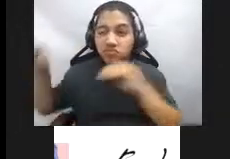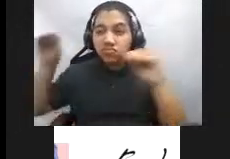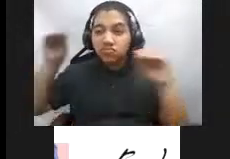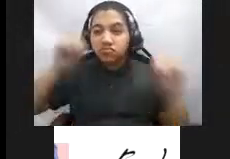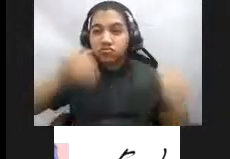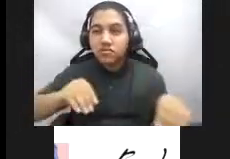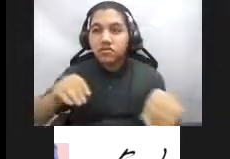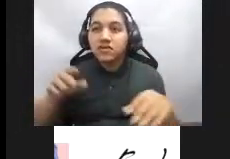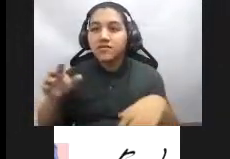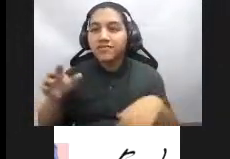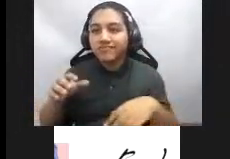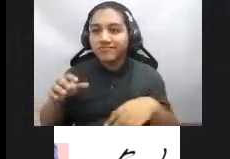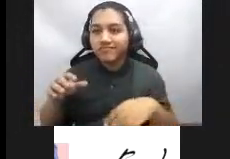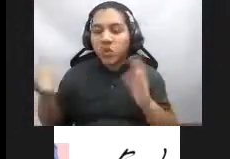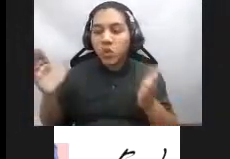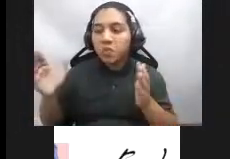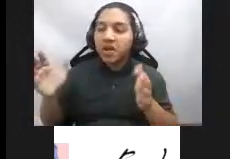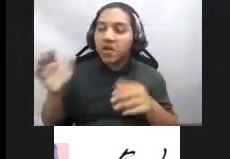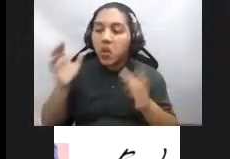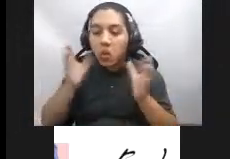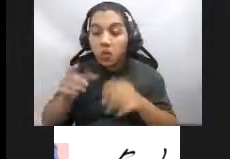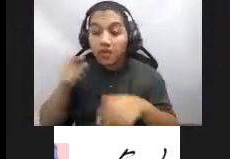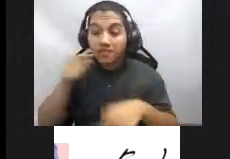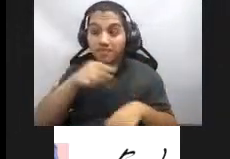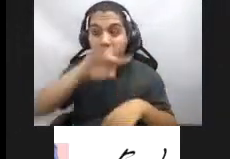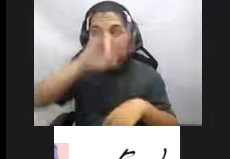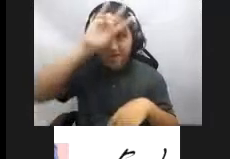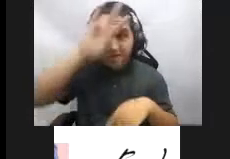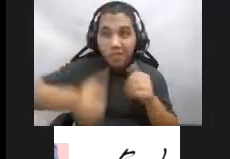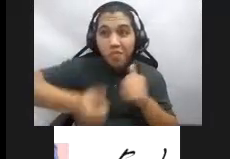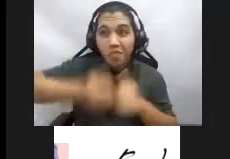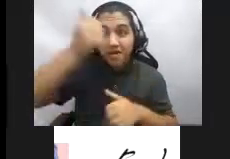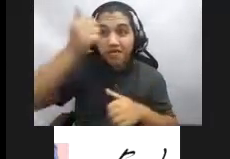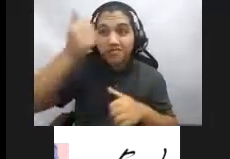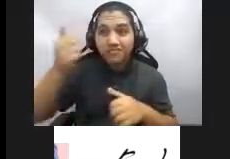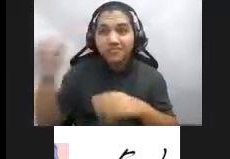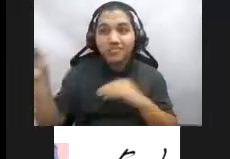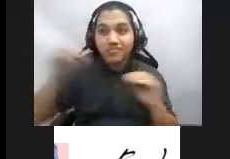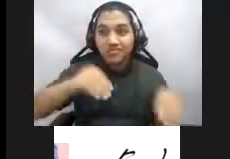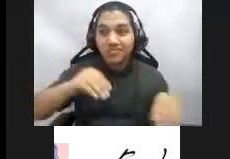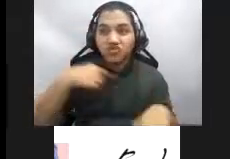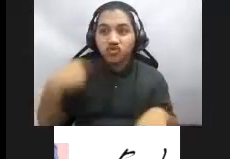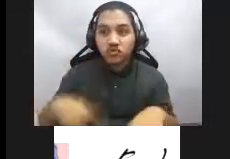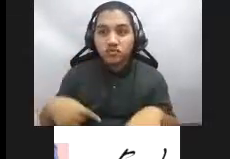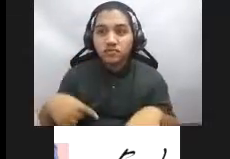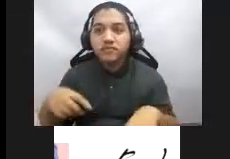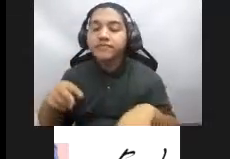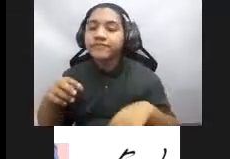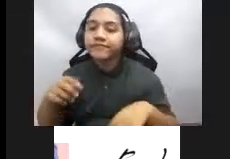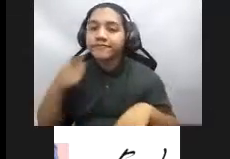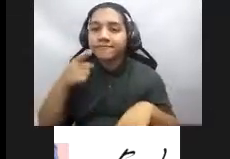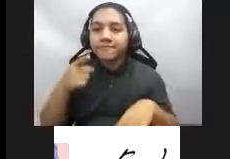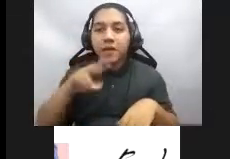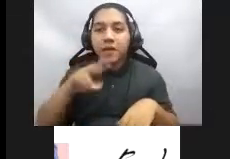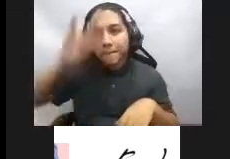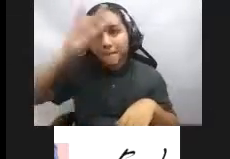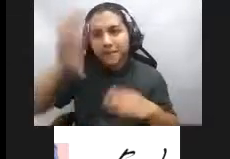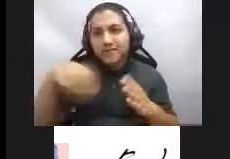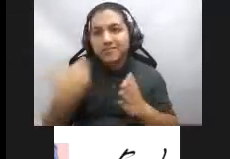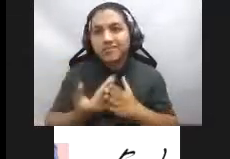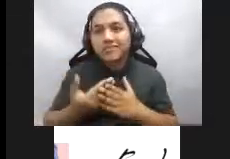Cuba y que otras partes del Caribe. En Perú mayormente llegaron a trabajar en